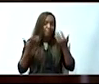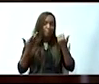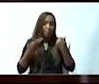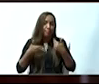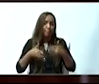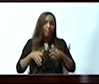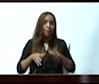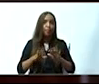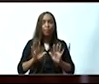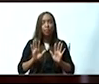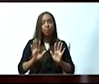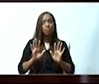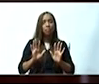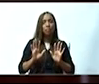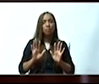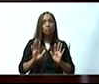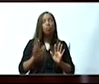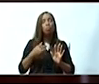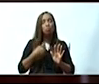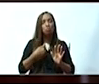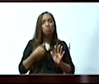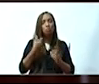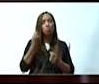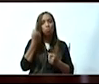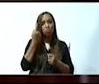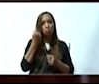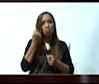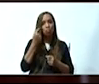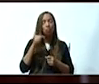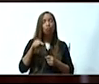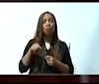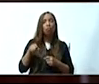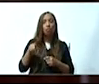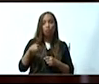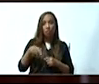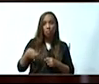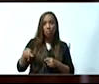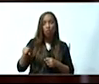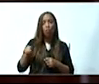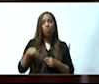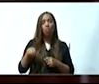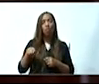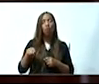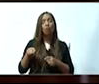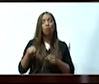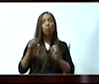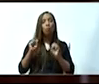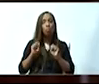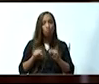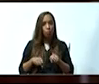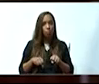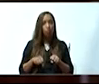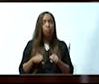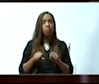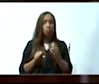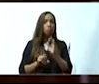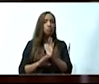debe mantenerse. La explicación del colega Santana en el sentido de desmentir la perspectiva de que